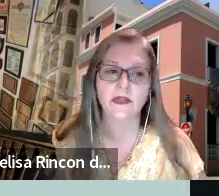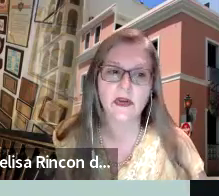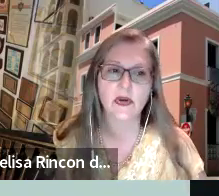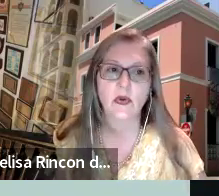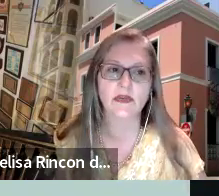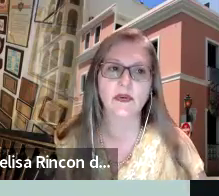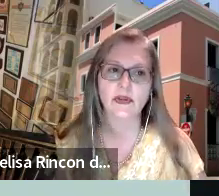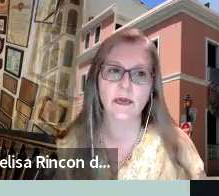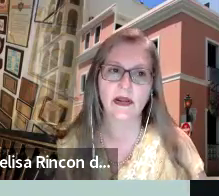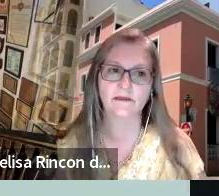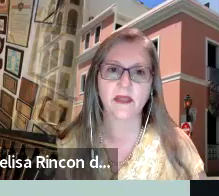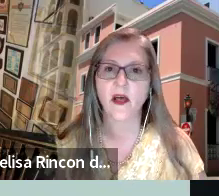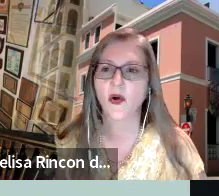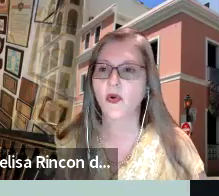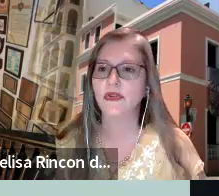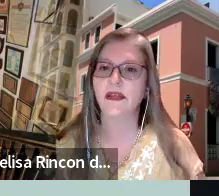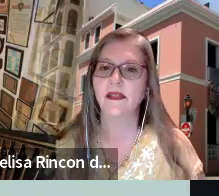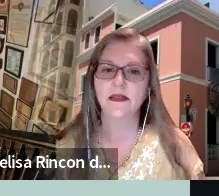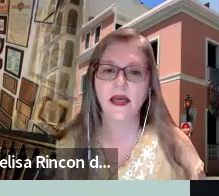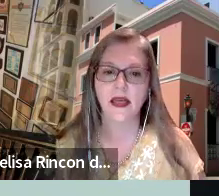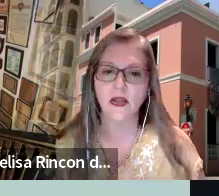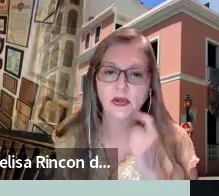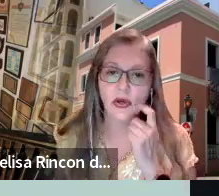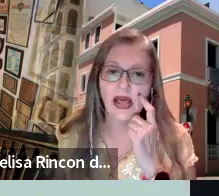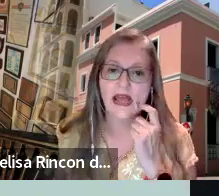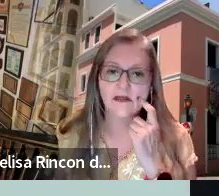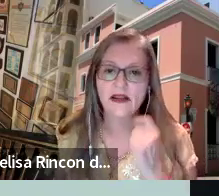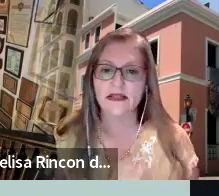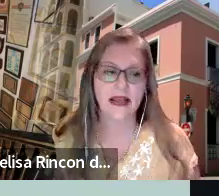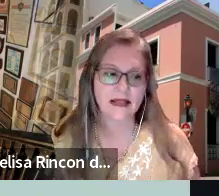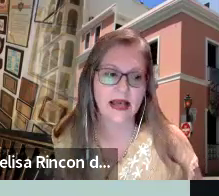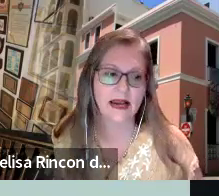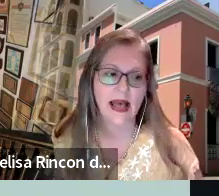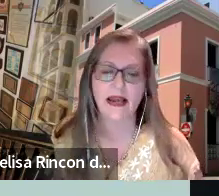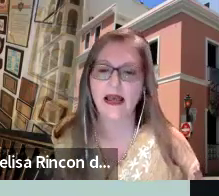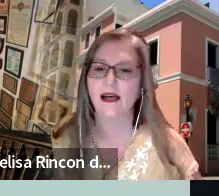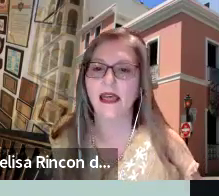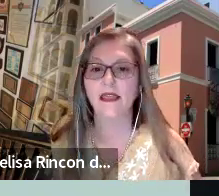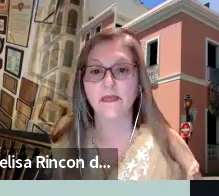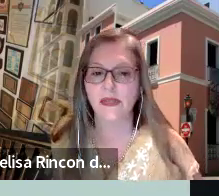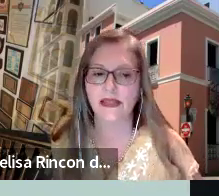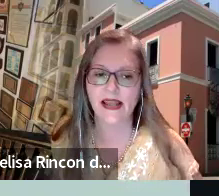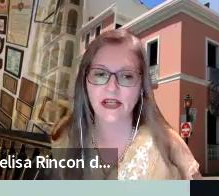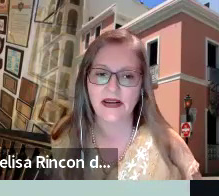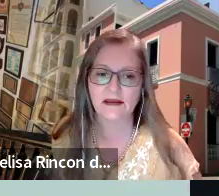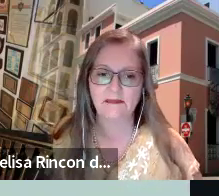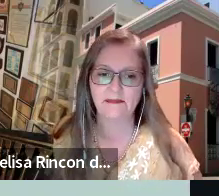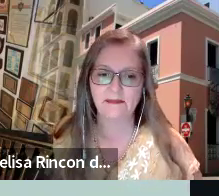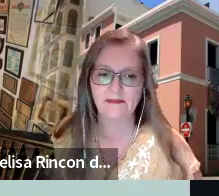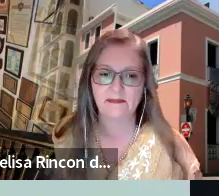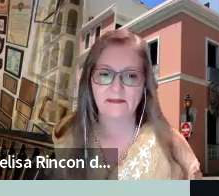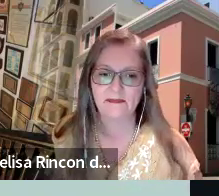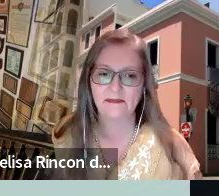la Fundación Luis Muñoz Marín. Con ustedes, el doctor Aníbal Salazar Anglada. Que disfruten de la charla.